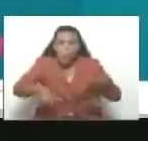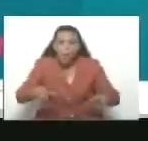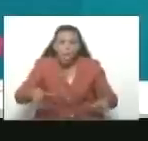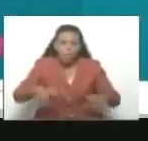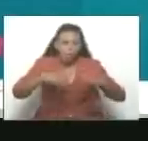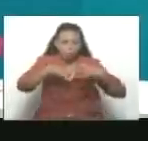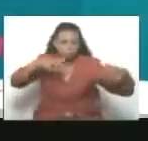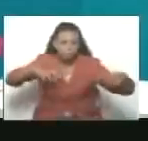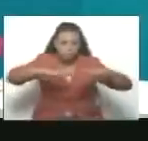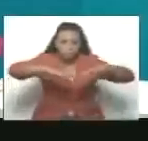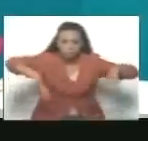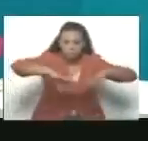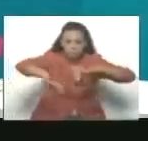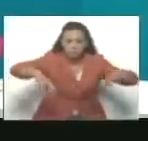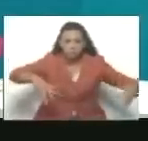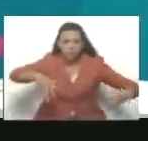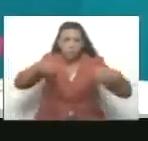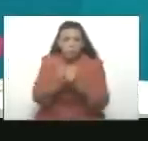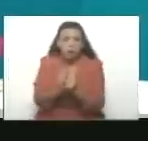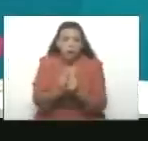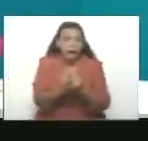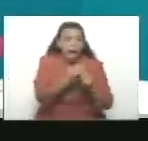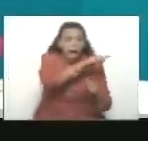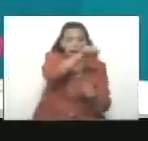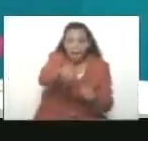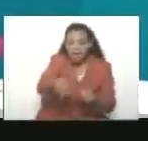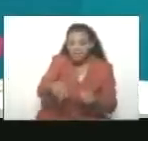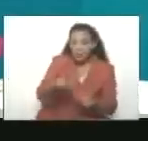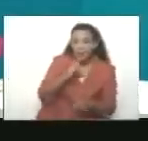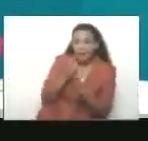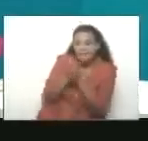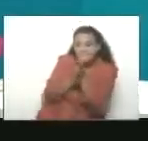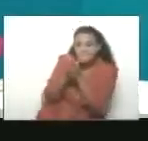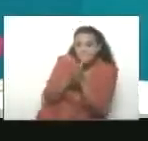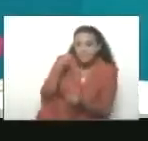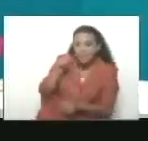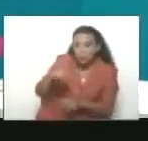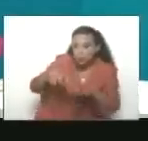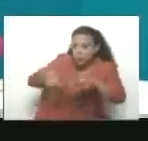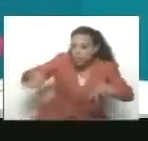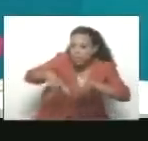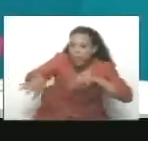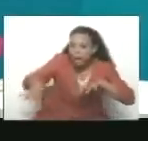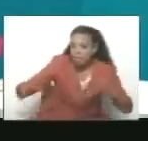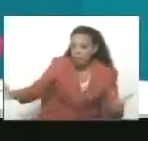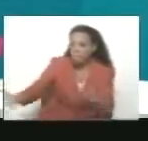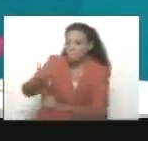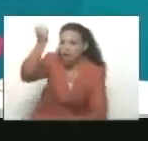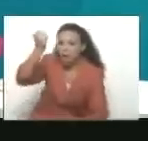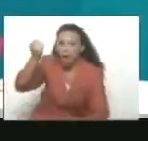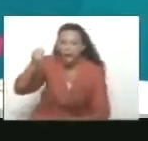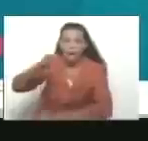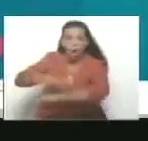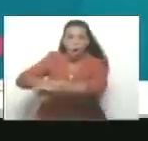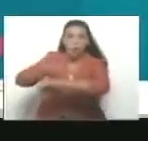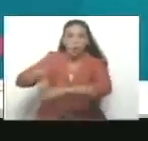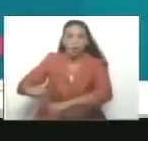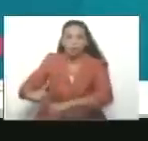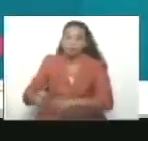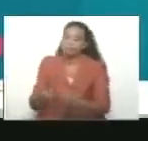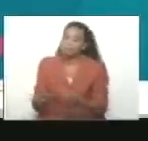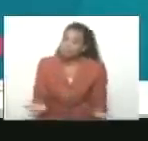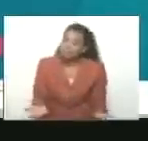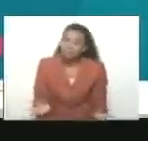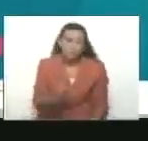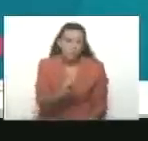para dividirlos y destruirlos y luego conquistarlos No permitamos ni a las fascistas ni a los fascistas